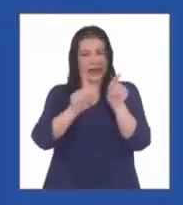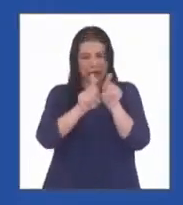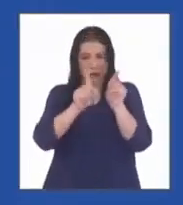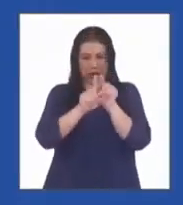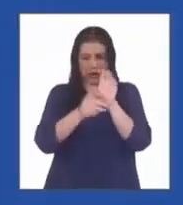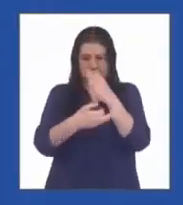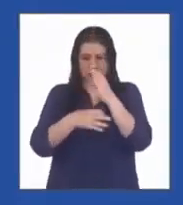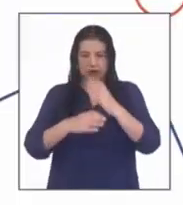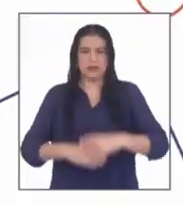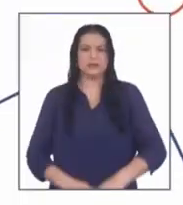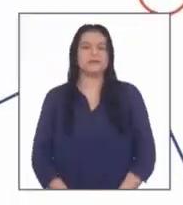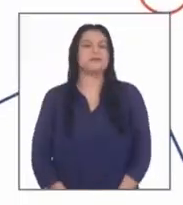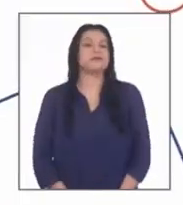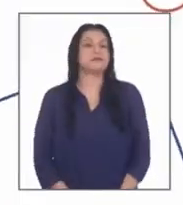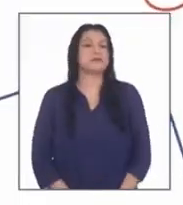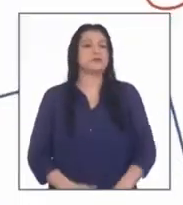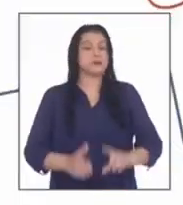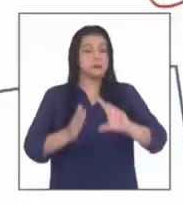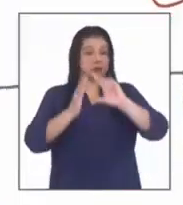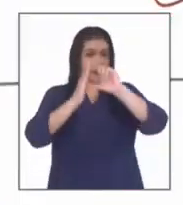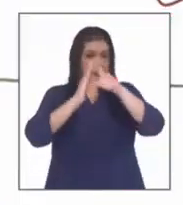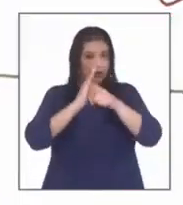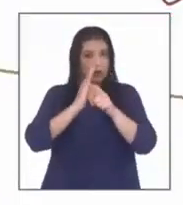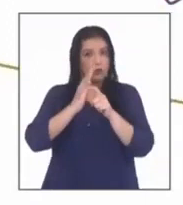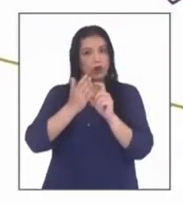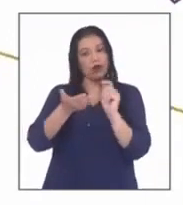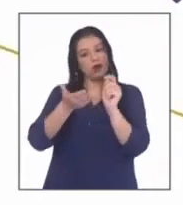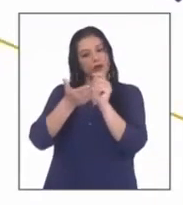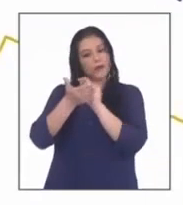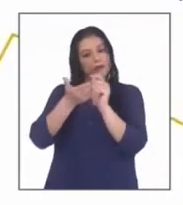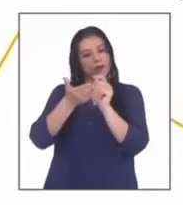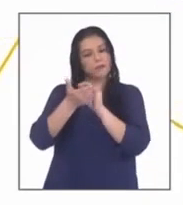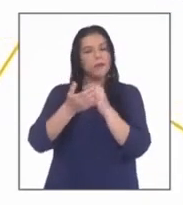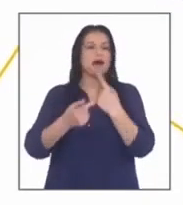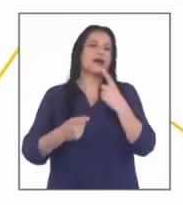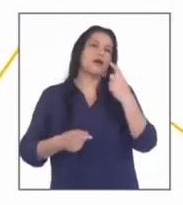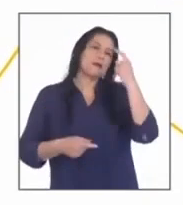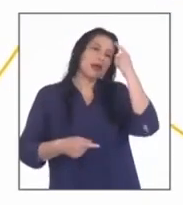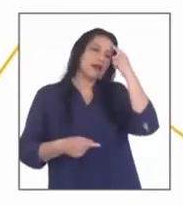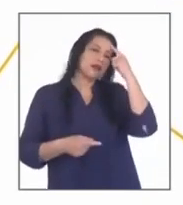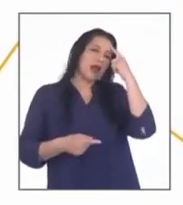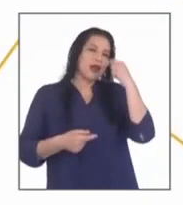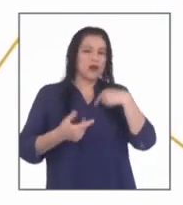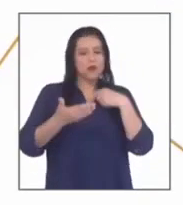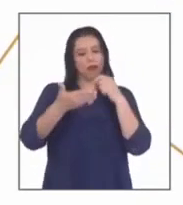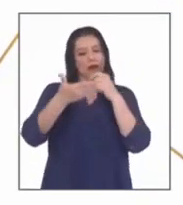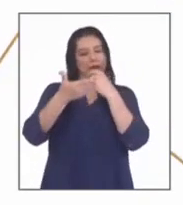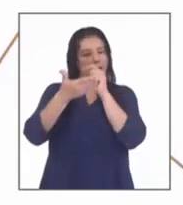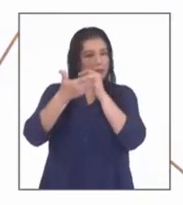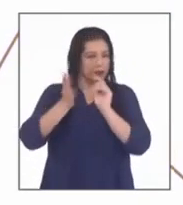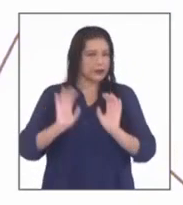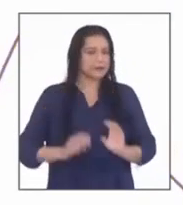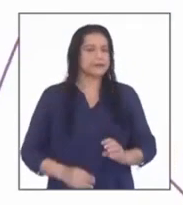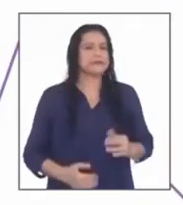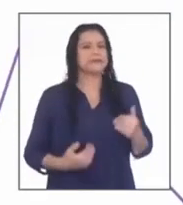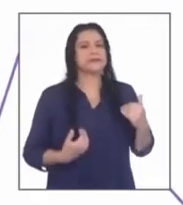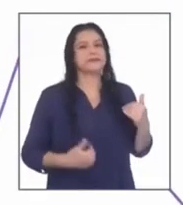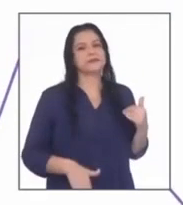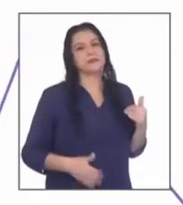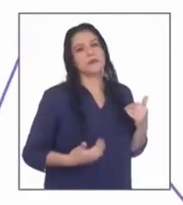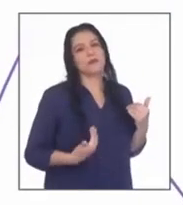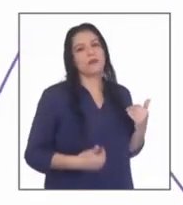esta. Luego anótenla según se identifiquen con cada descriptor.